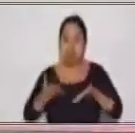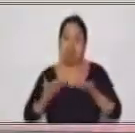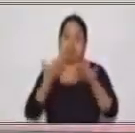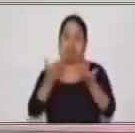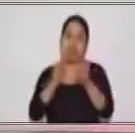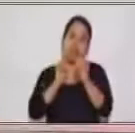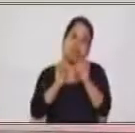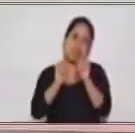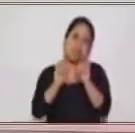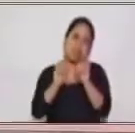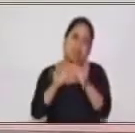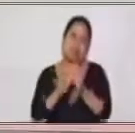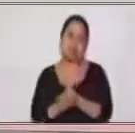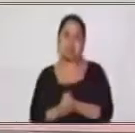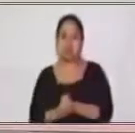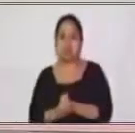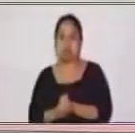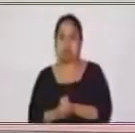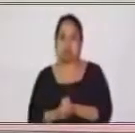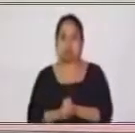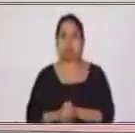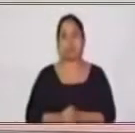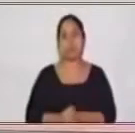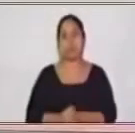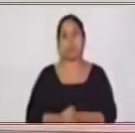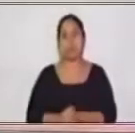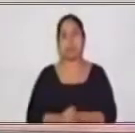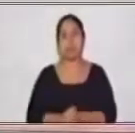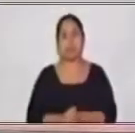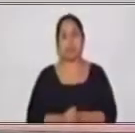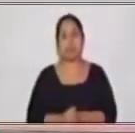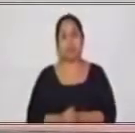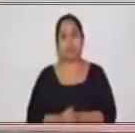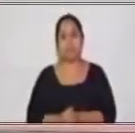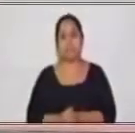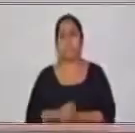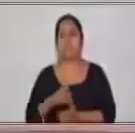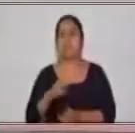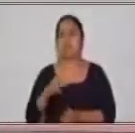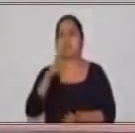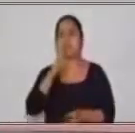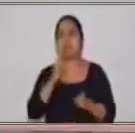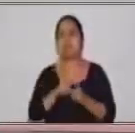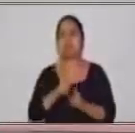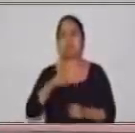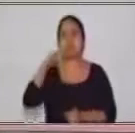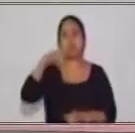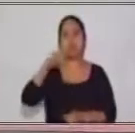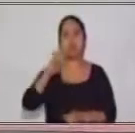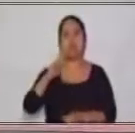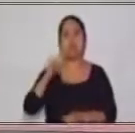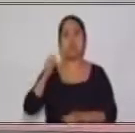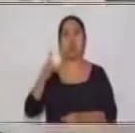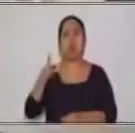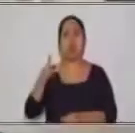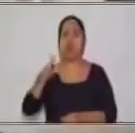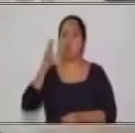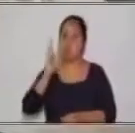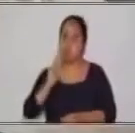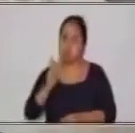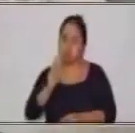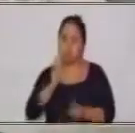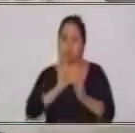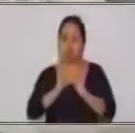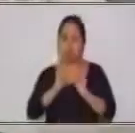moraleja, como lo habíamos visto anteriormente en los demás temas. Y moral. Siempre vamos a hablar de valores, siempre vamos a